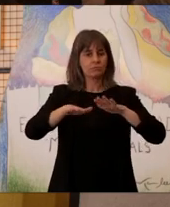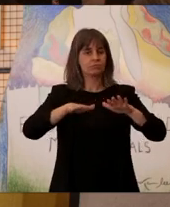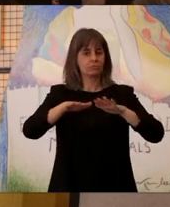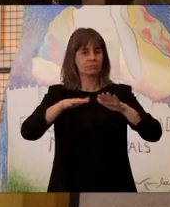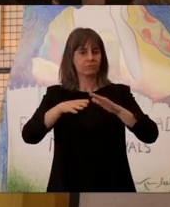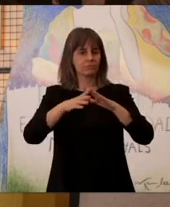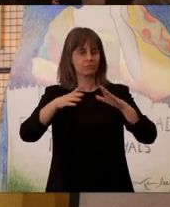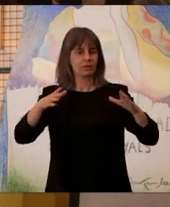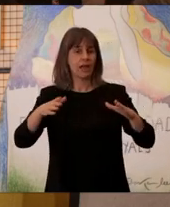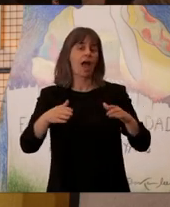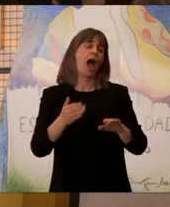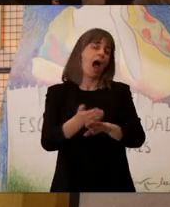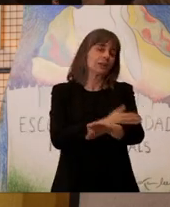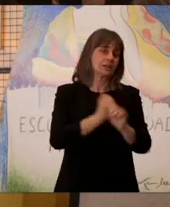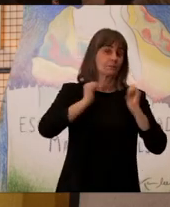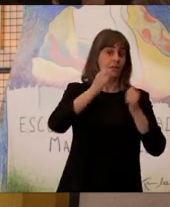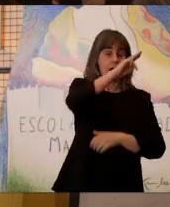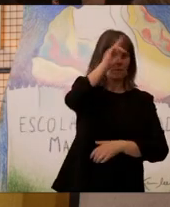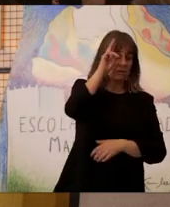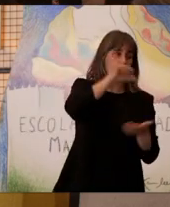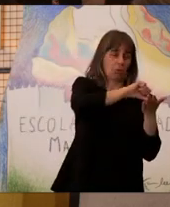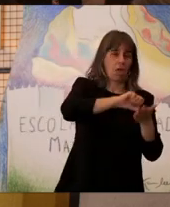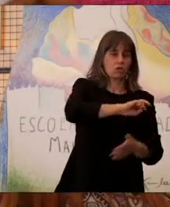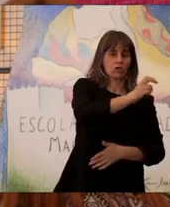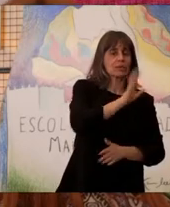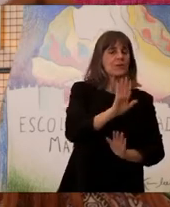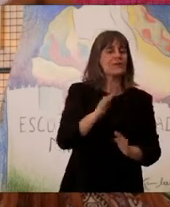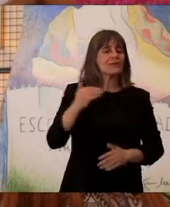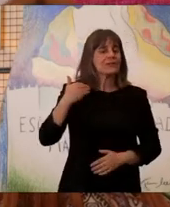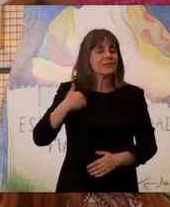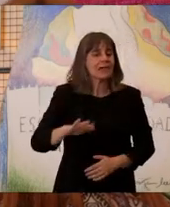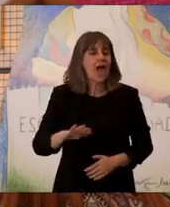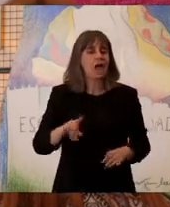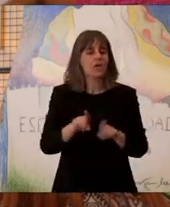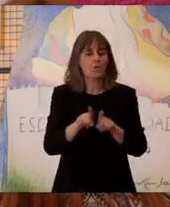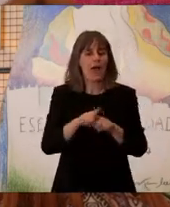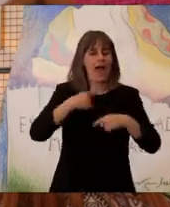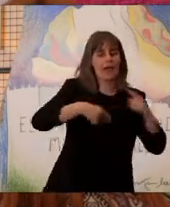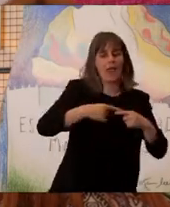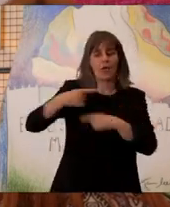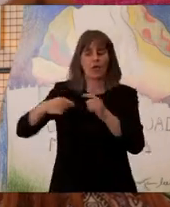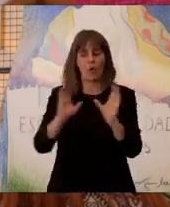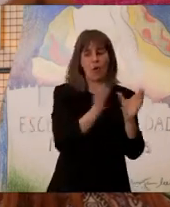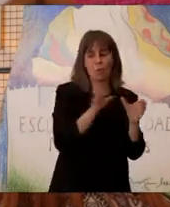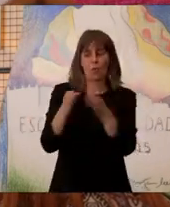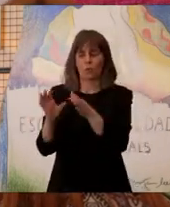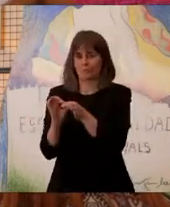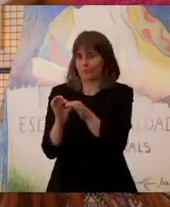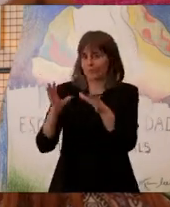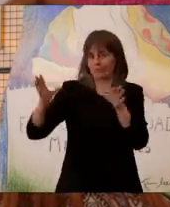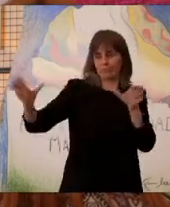estaba en Madrid un poco antes y en muchas ciudades pero ya se daba digamos este corte y generacional este enfrentamiento